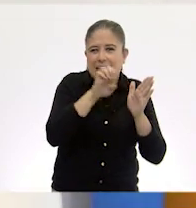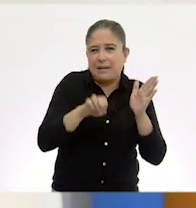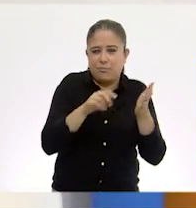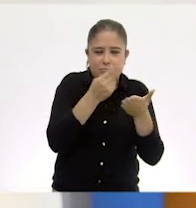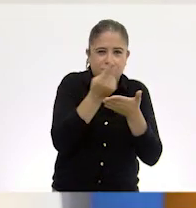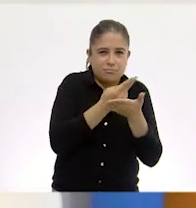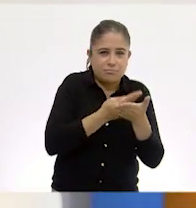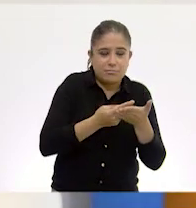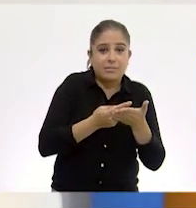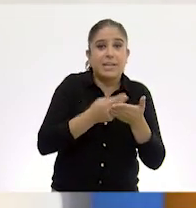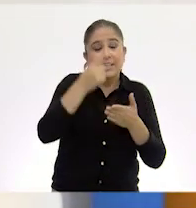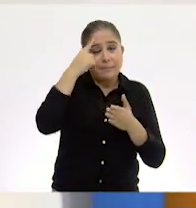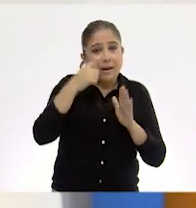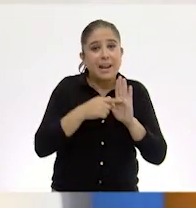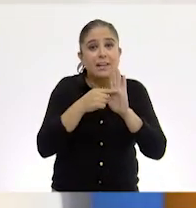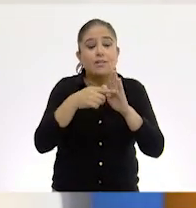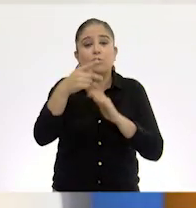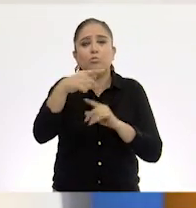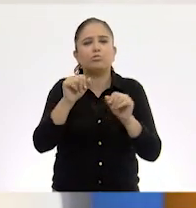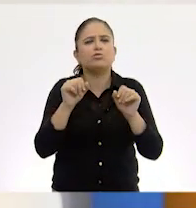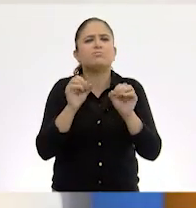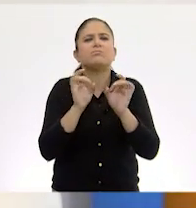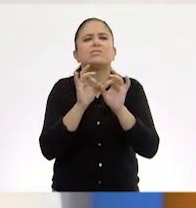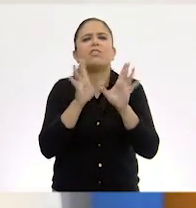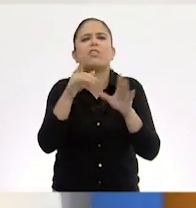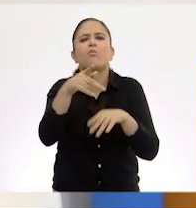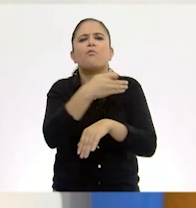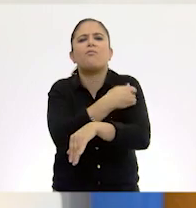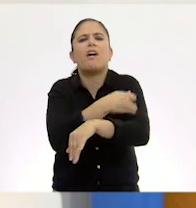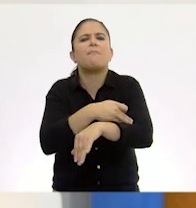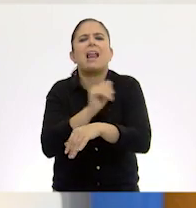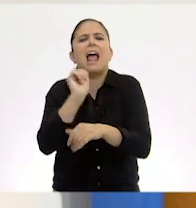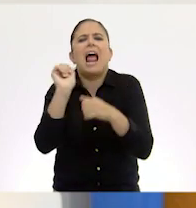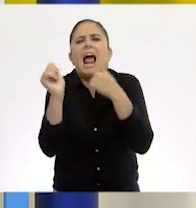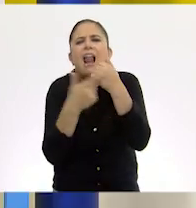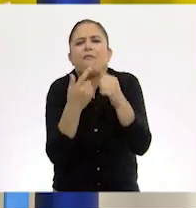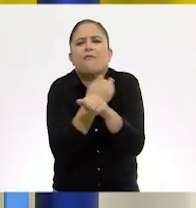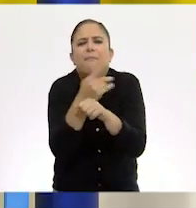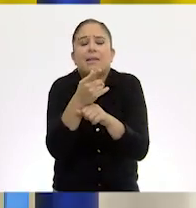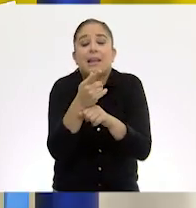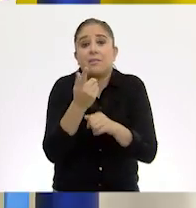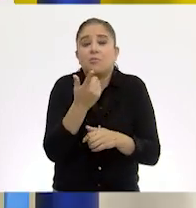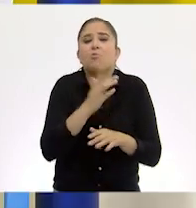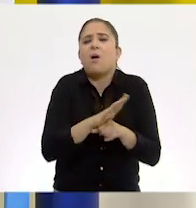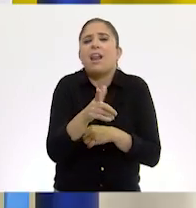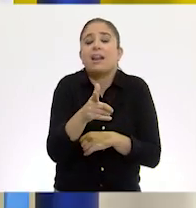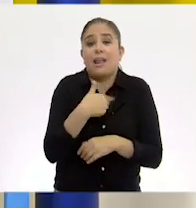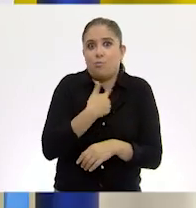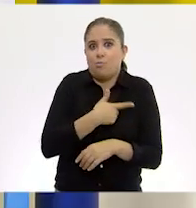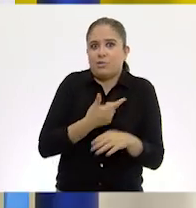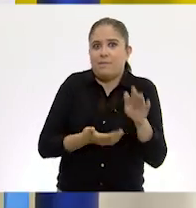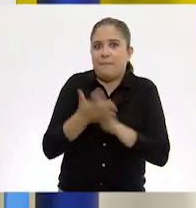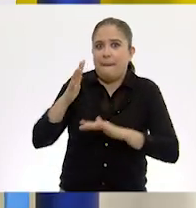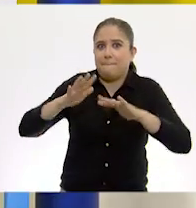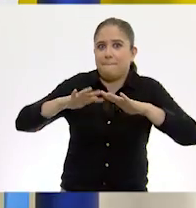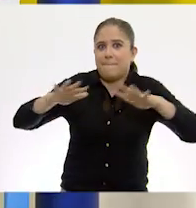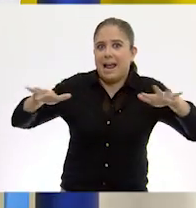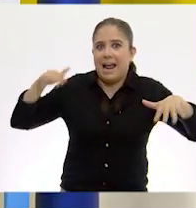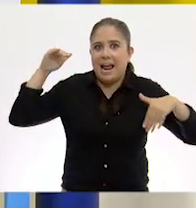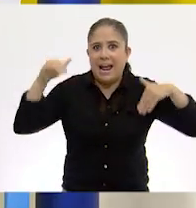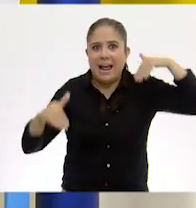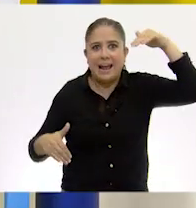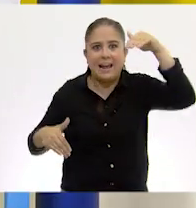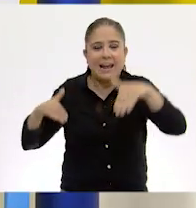identificar una situación de tu familia. Exacto. ¿Cuál te gusta a ti? Por ejemplo, ir a la playa. Wow, muy bien. Siempre me ha gustado. Es